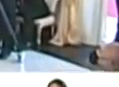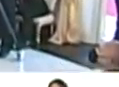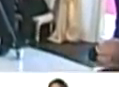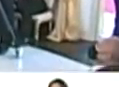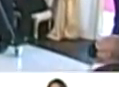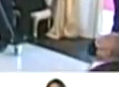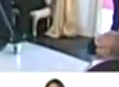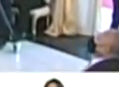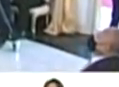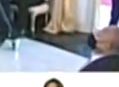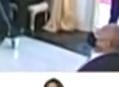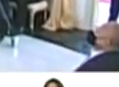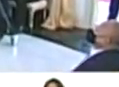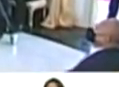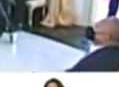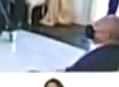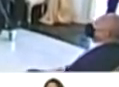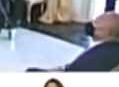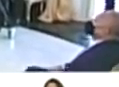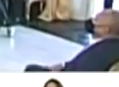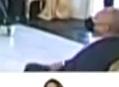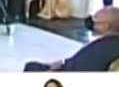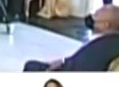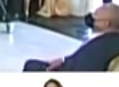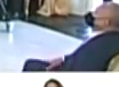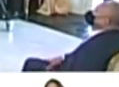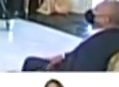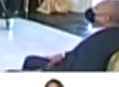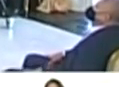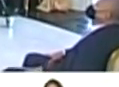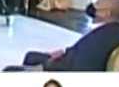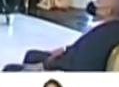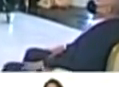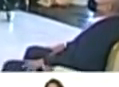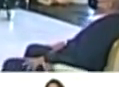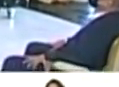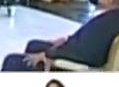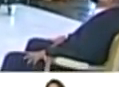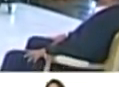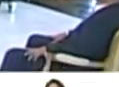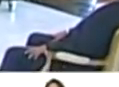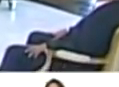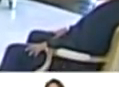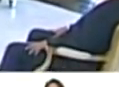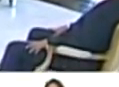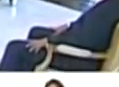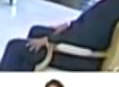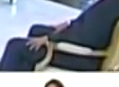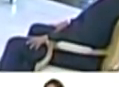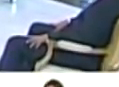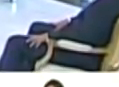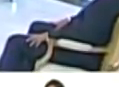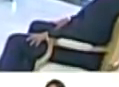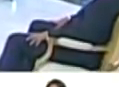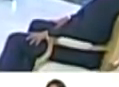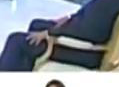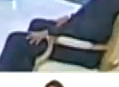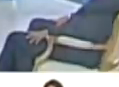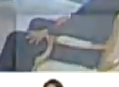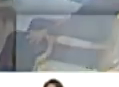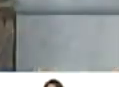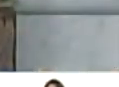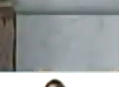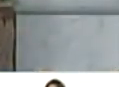tener Citgo en la mano, tener Monómero. Para ellos es un negocio controlar las cuentas bancarias con el dinero de los